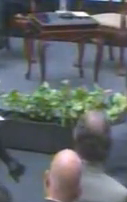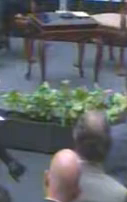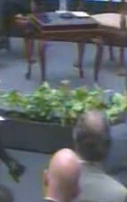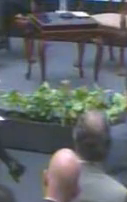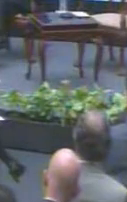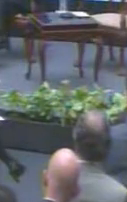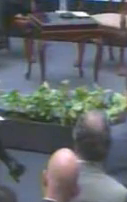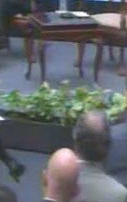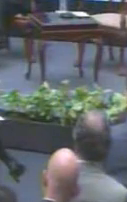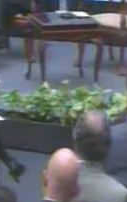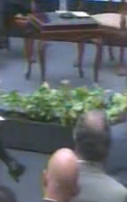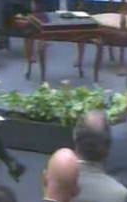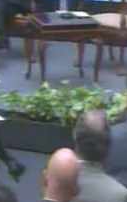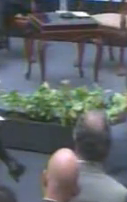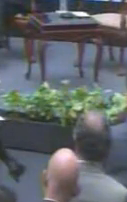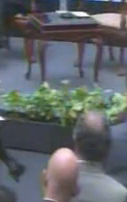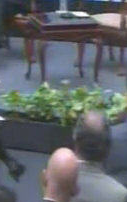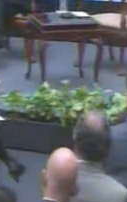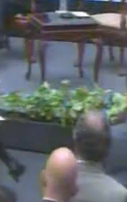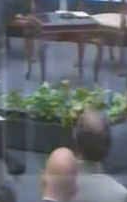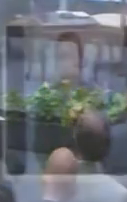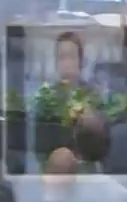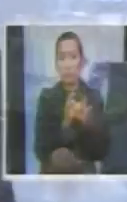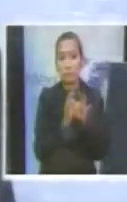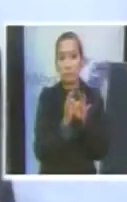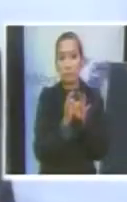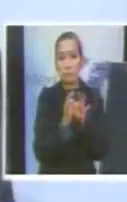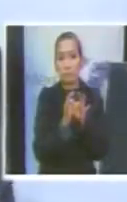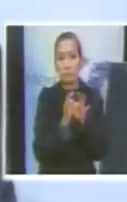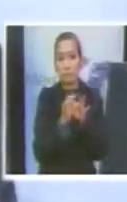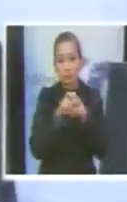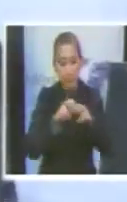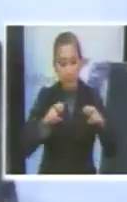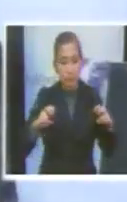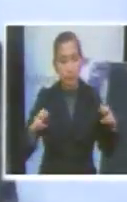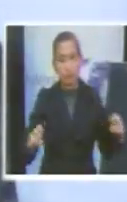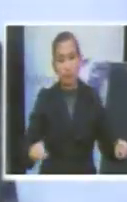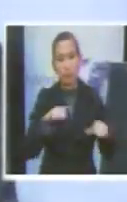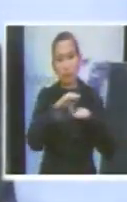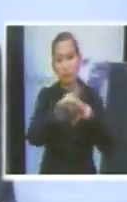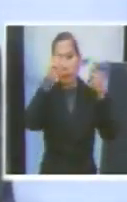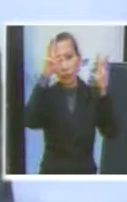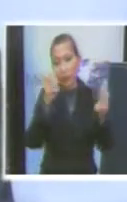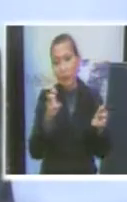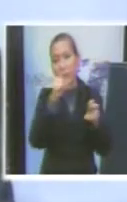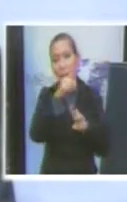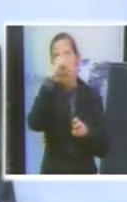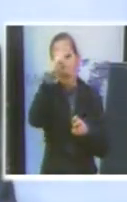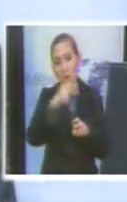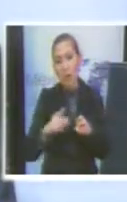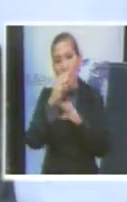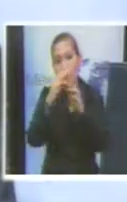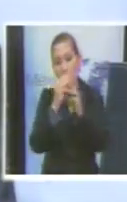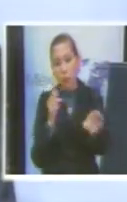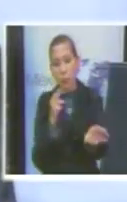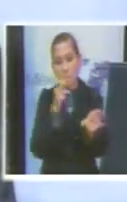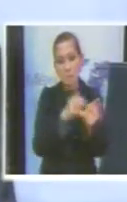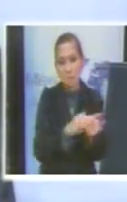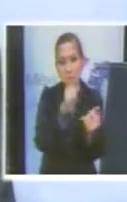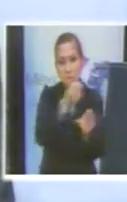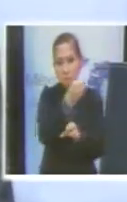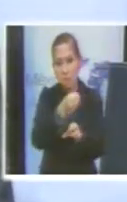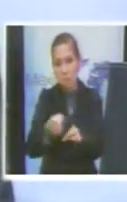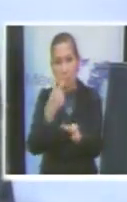invitado a este muy importante panel sobre el tema de México en el mundo que organiza